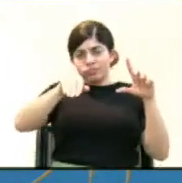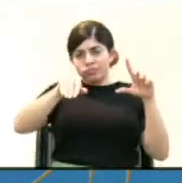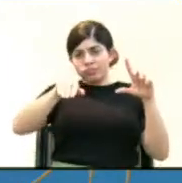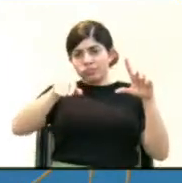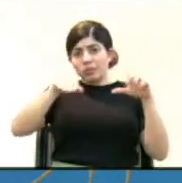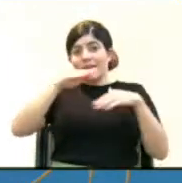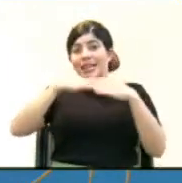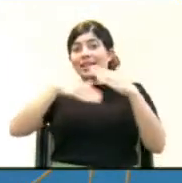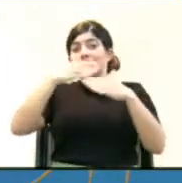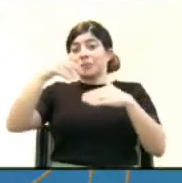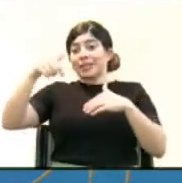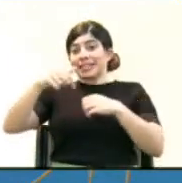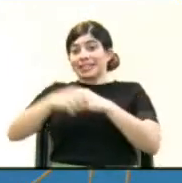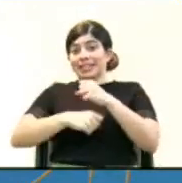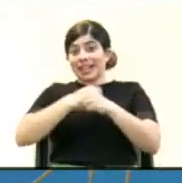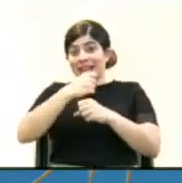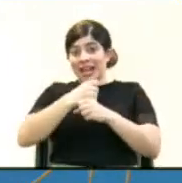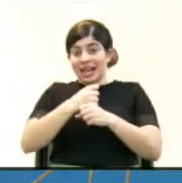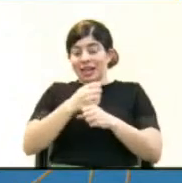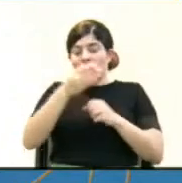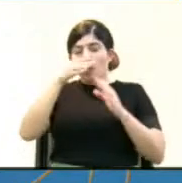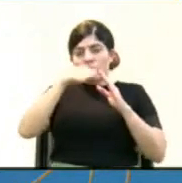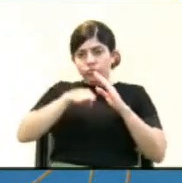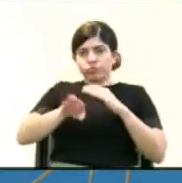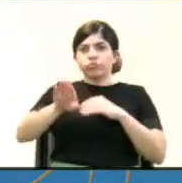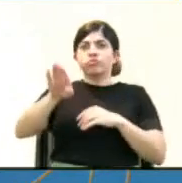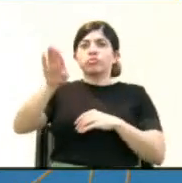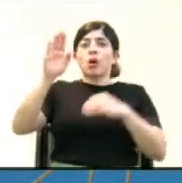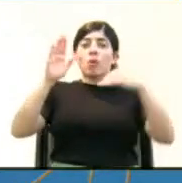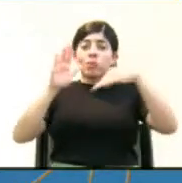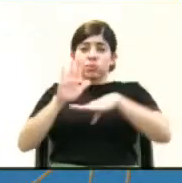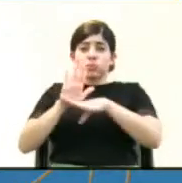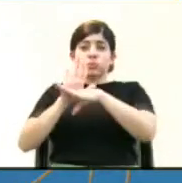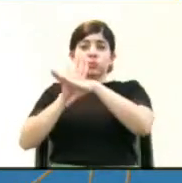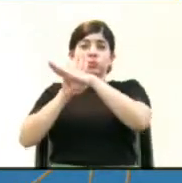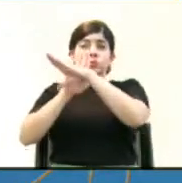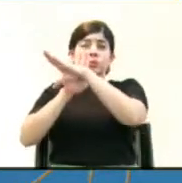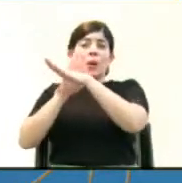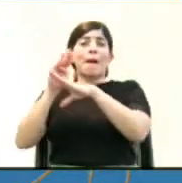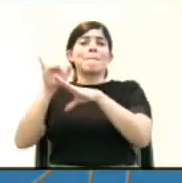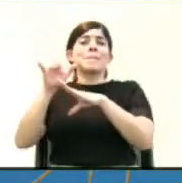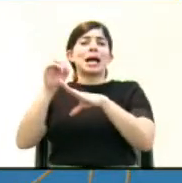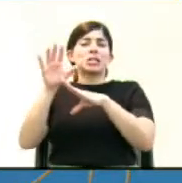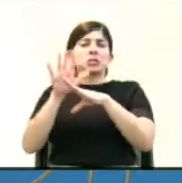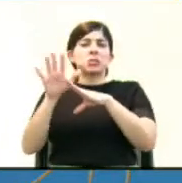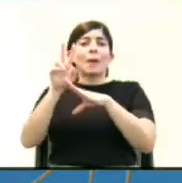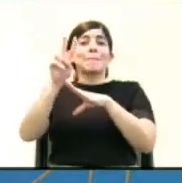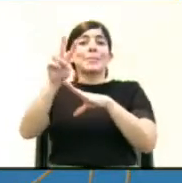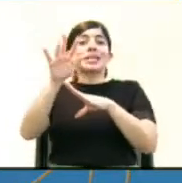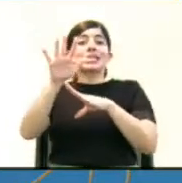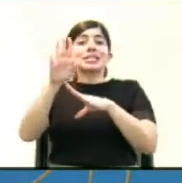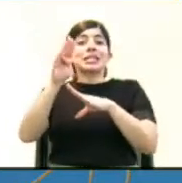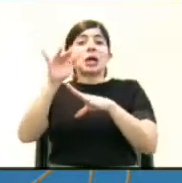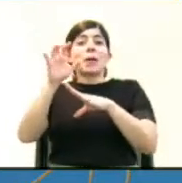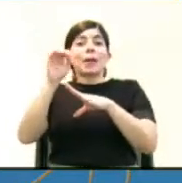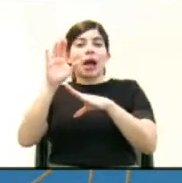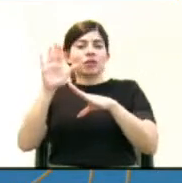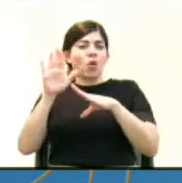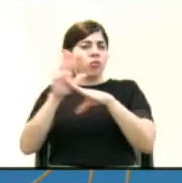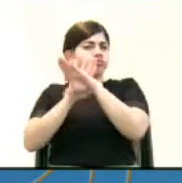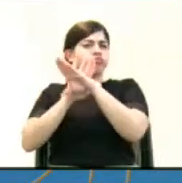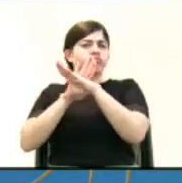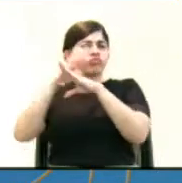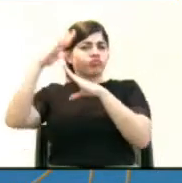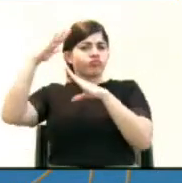y luego en este año tuvimos un pico por ahí de mayo, llegando a un pico alrededor del 25 de mayo. En esa